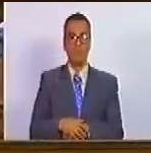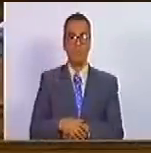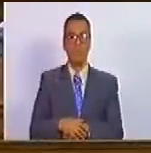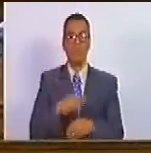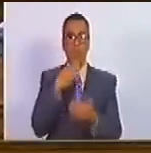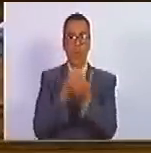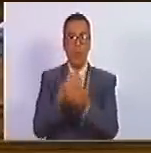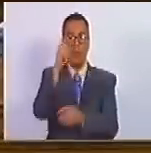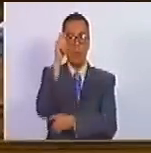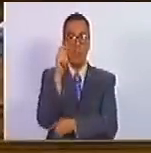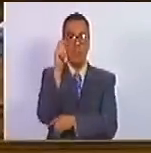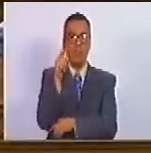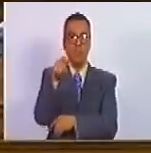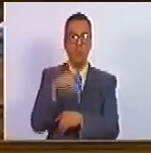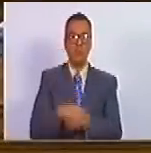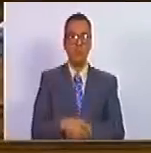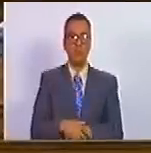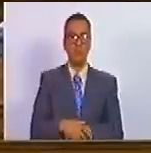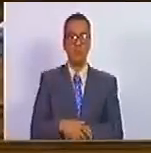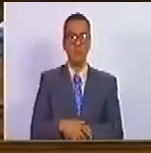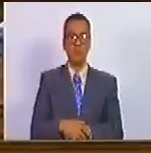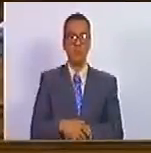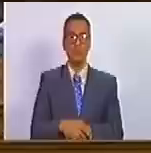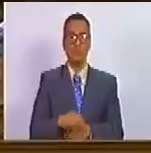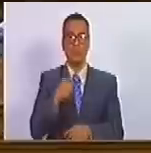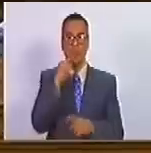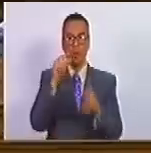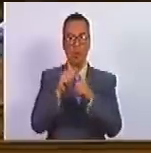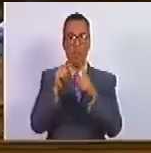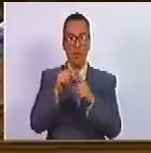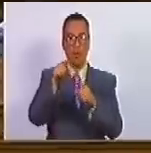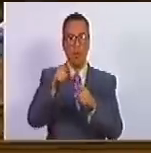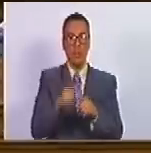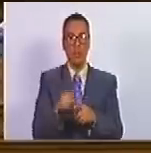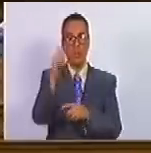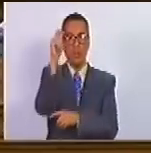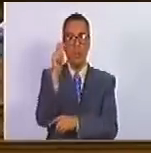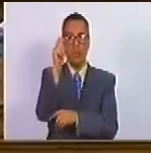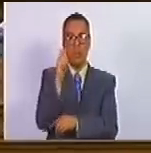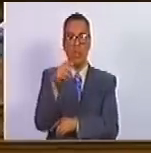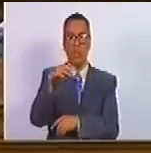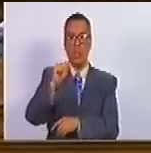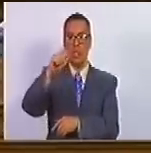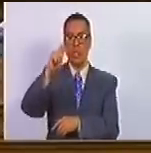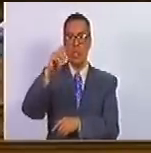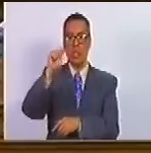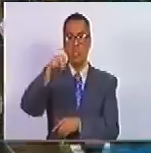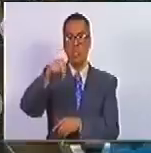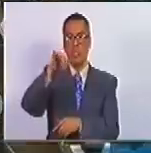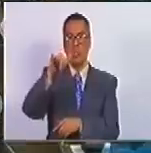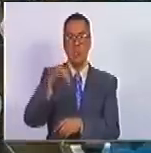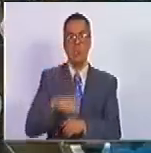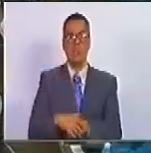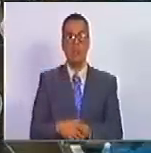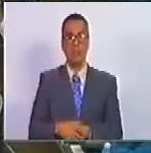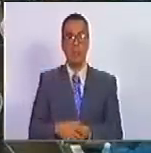Muchas gracias, diputado. Voy a dejar el derecho de palabra al diputado Anthony Coello.